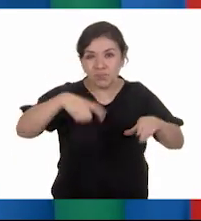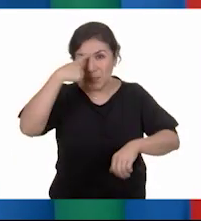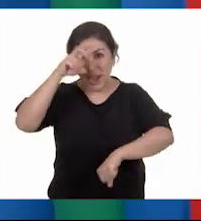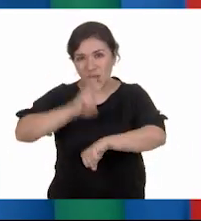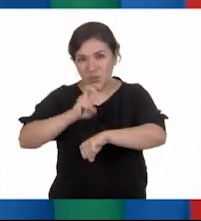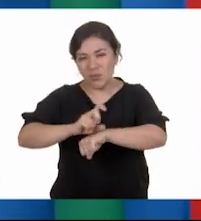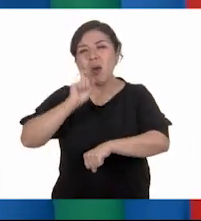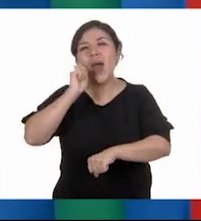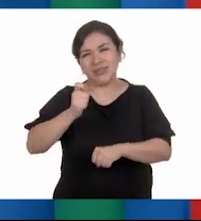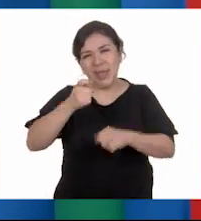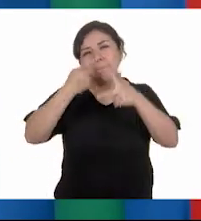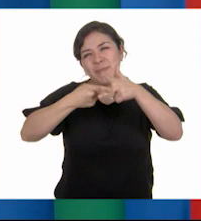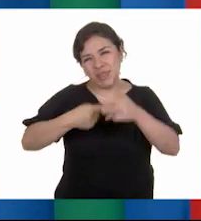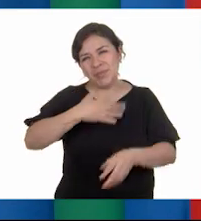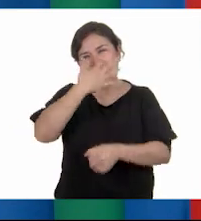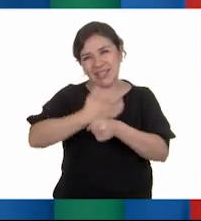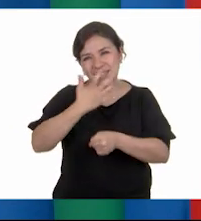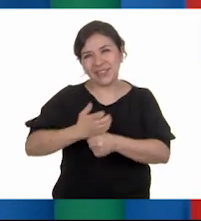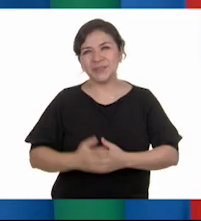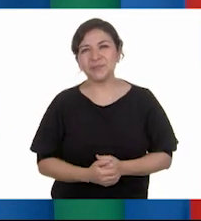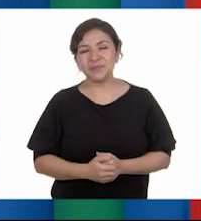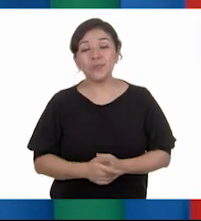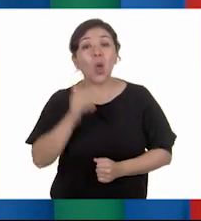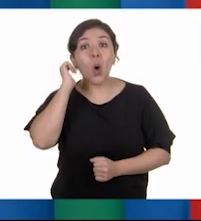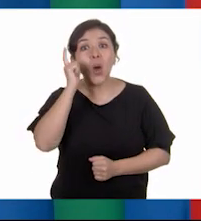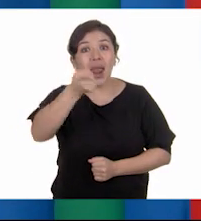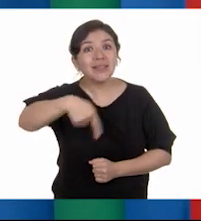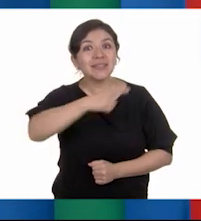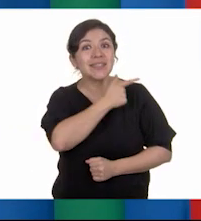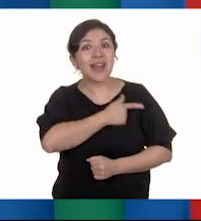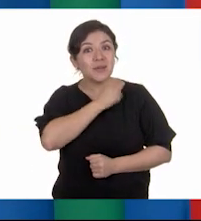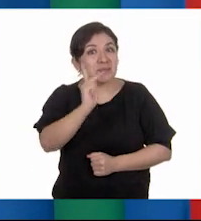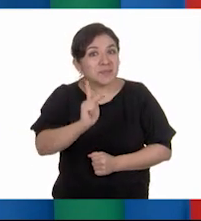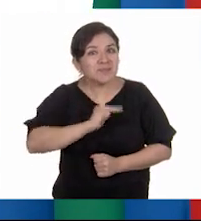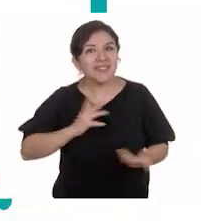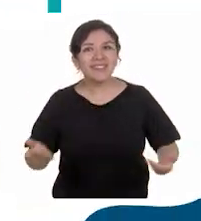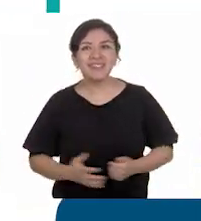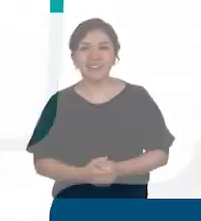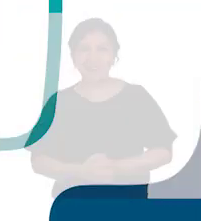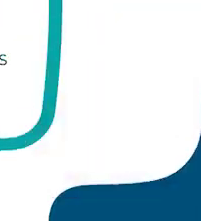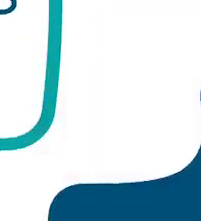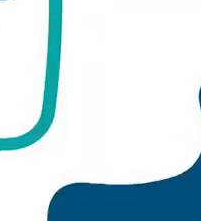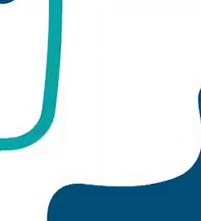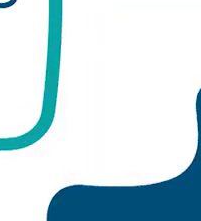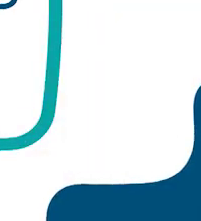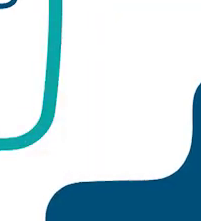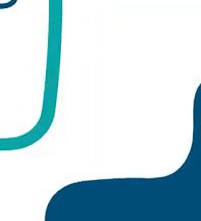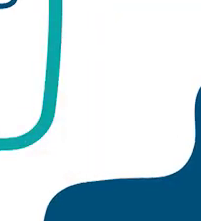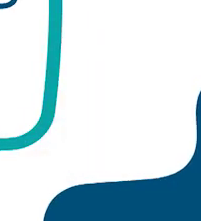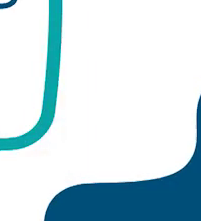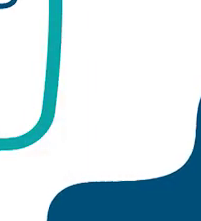de matemáticas de quinto grado. Espero lo hayan disfrutado tanto como nosotros.